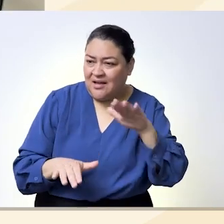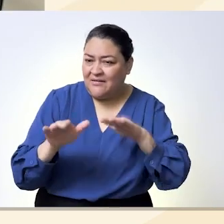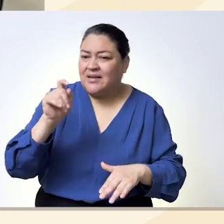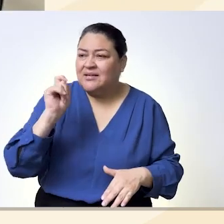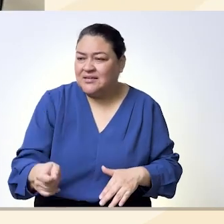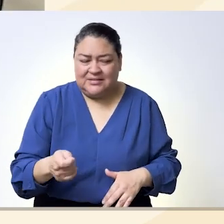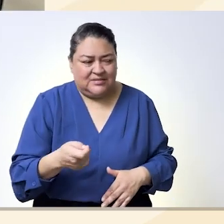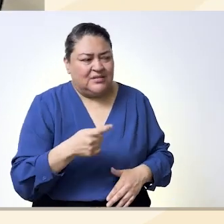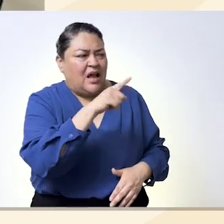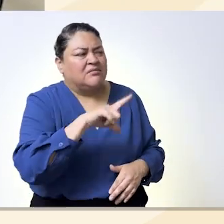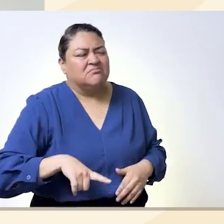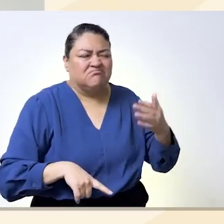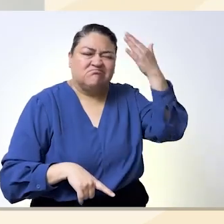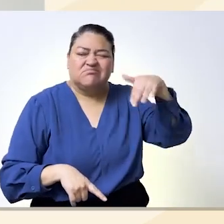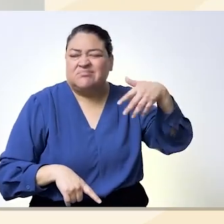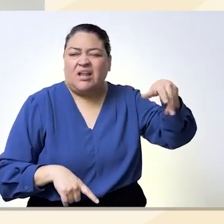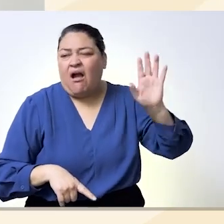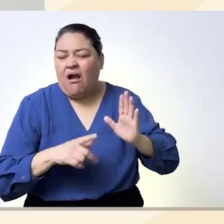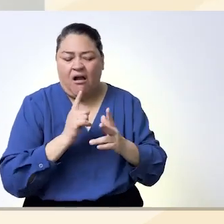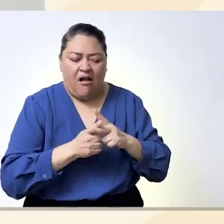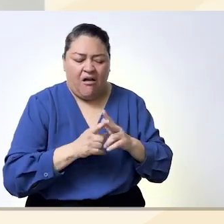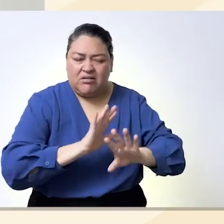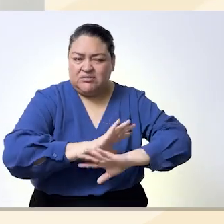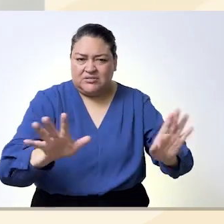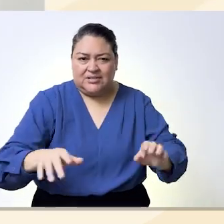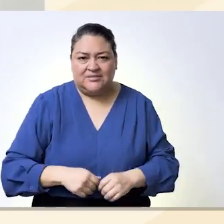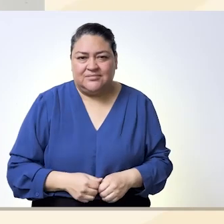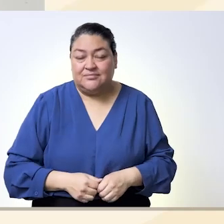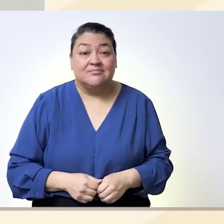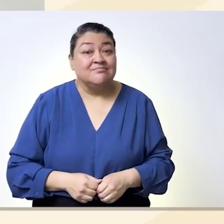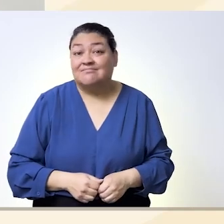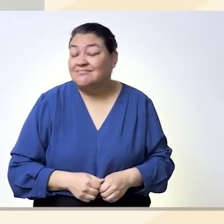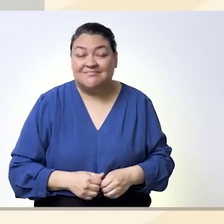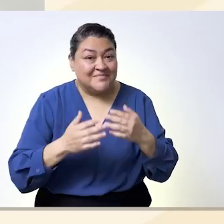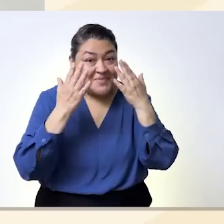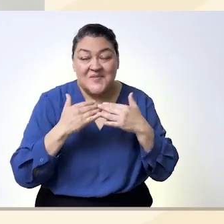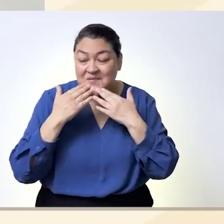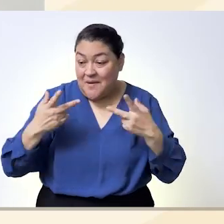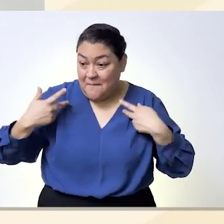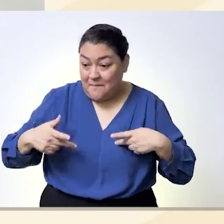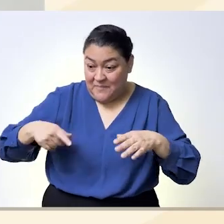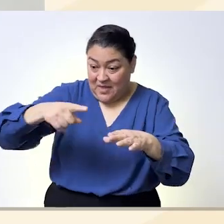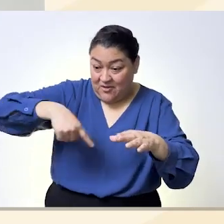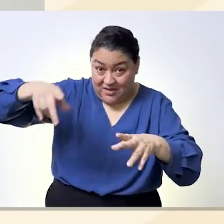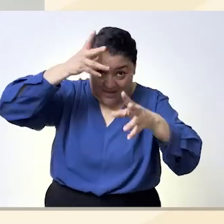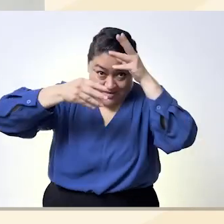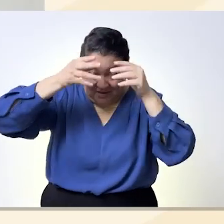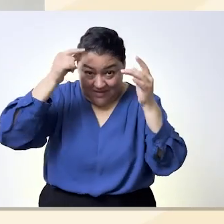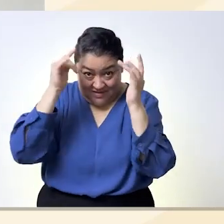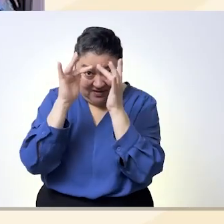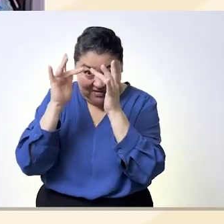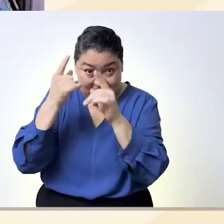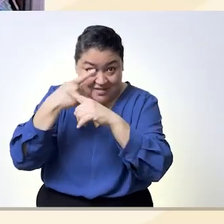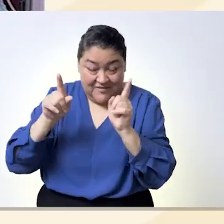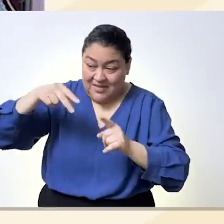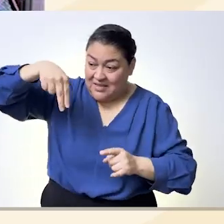estadística. Y ahí la cuestión de la estadística neurodivergente en este país no existe todavía. No sabemos la gravedad del